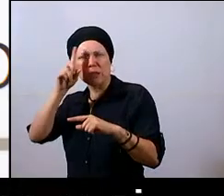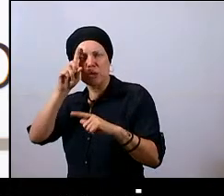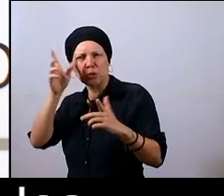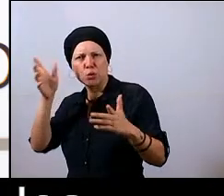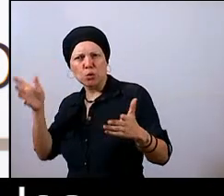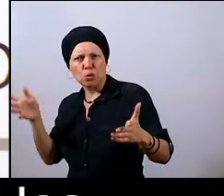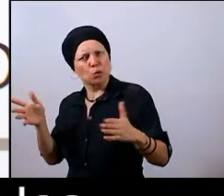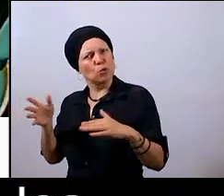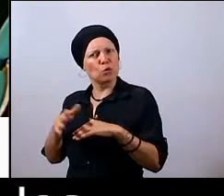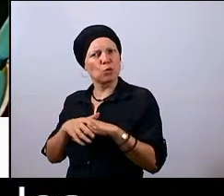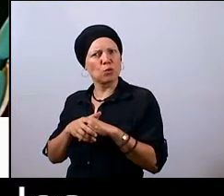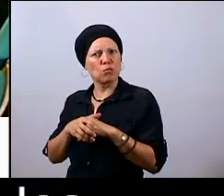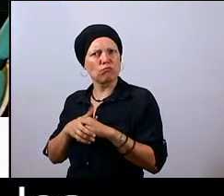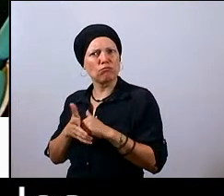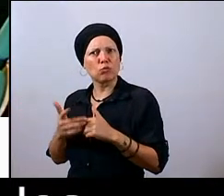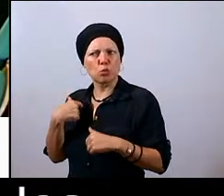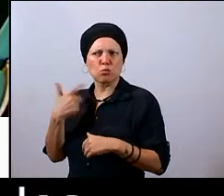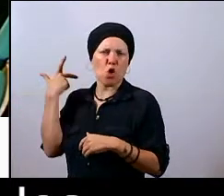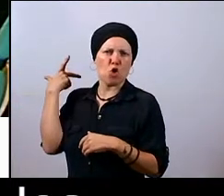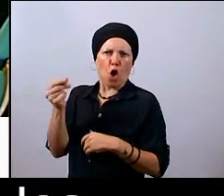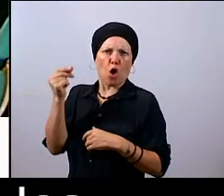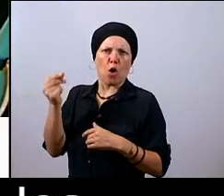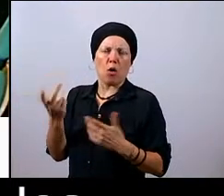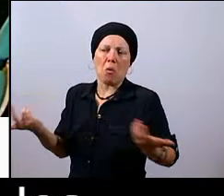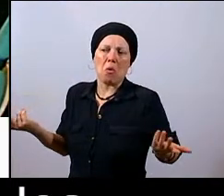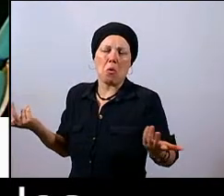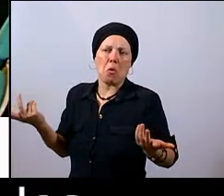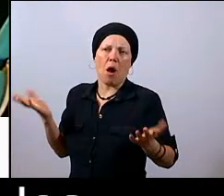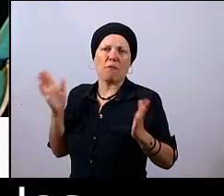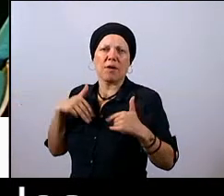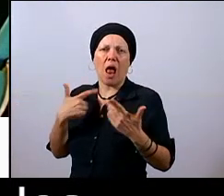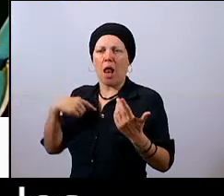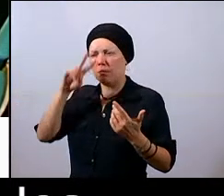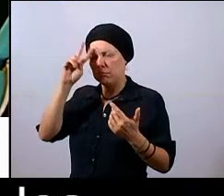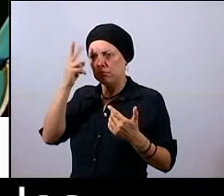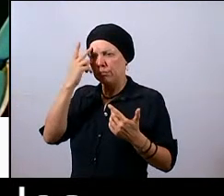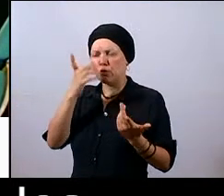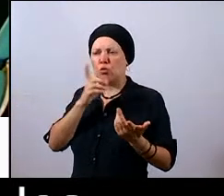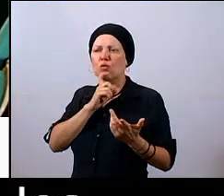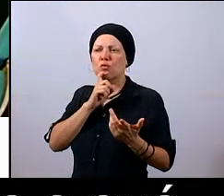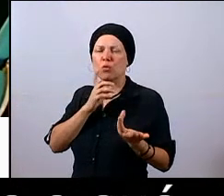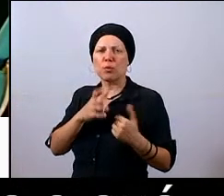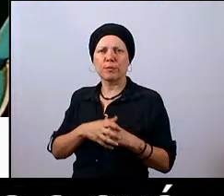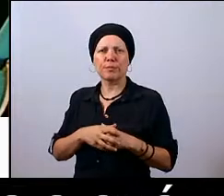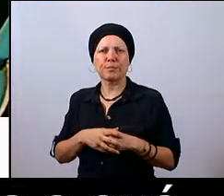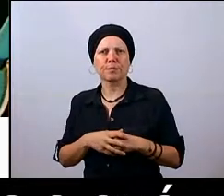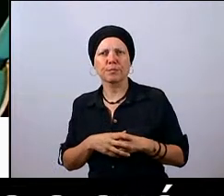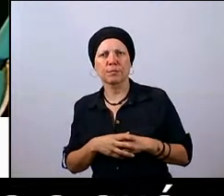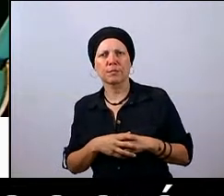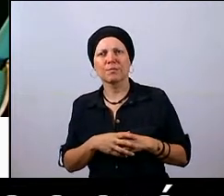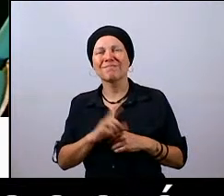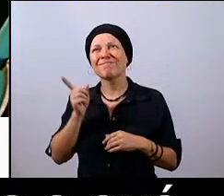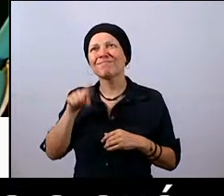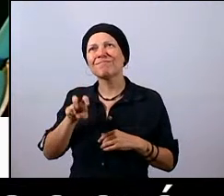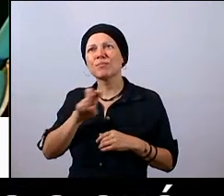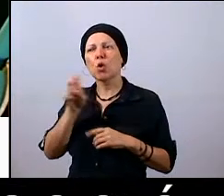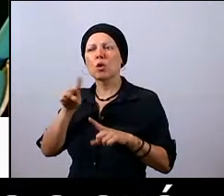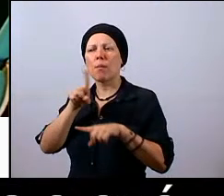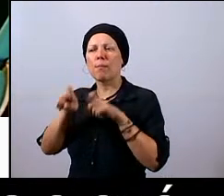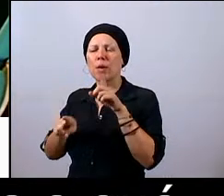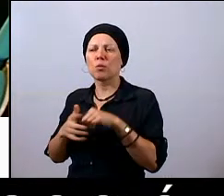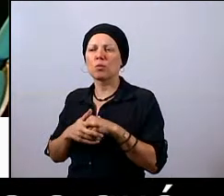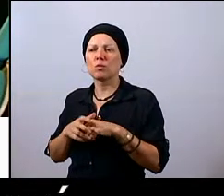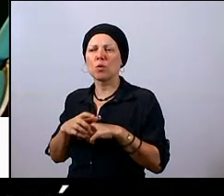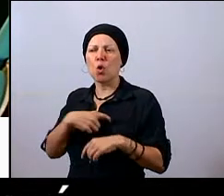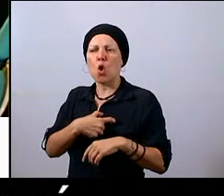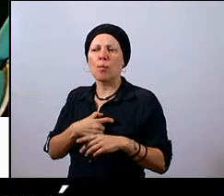negarán rotundamente o qué pasará en ese escenario, porque yo creo que nadie lo sabe ahora mismo. Claro. Aquí. Y después le quería preguntar respecto al Consejo